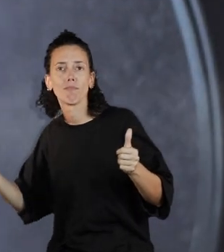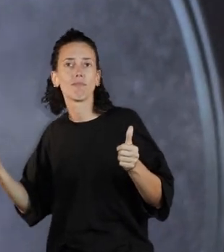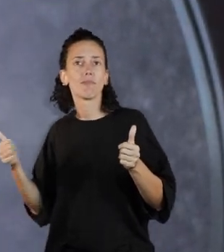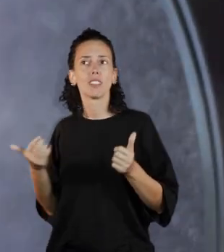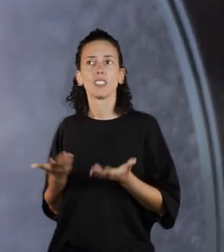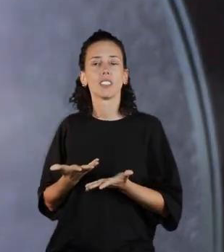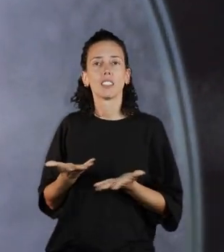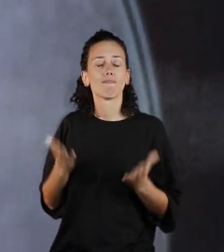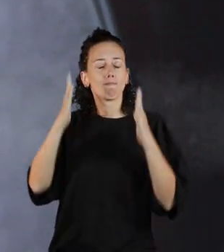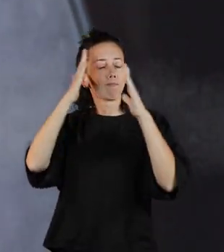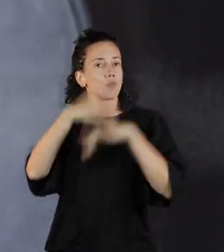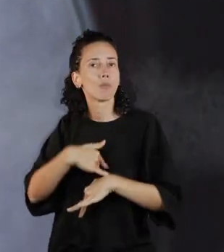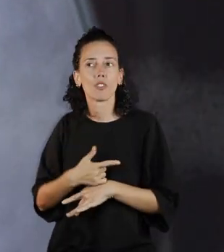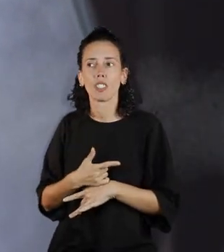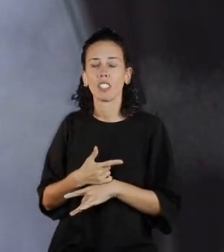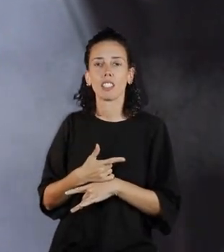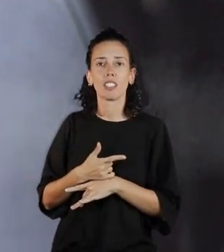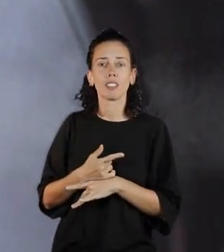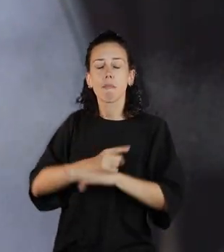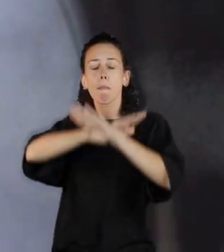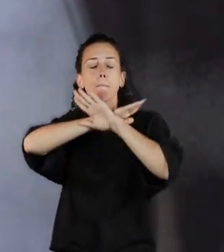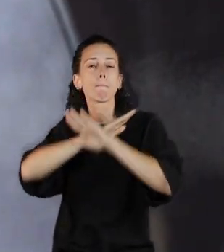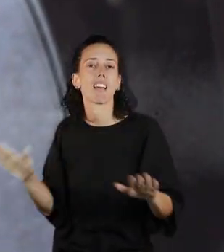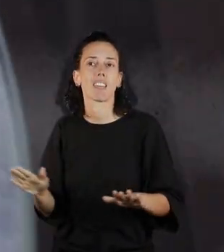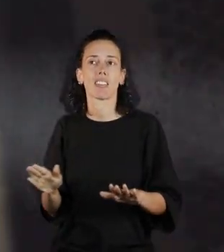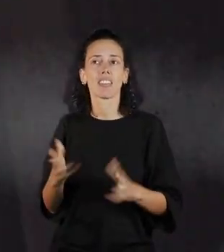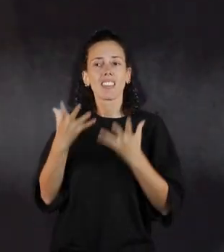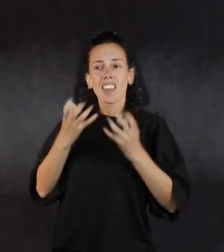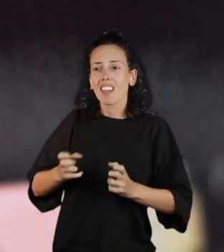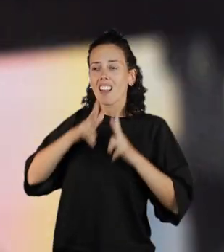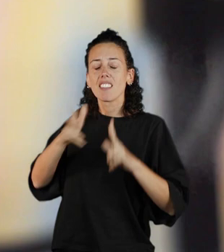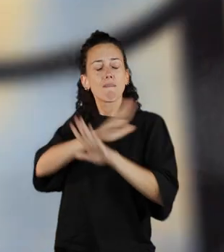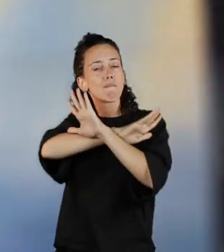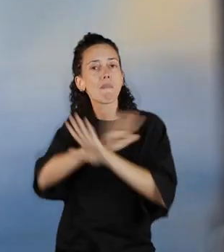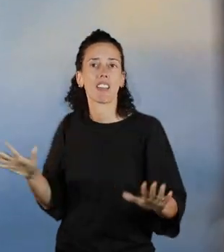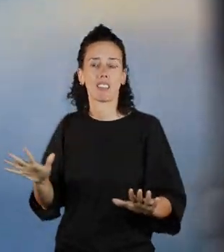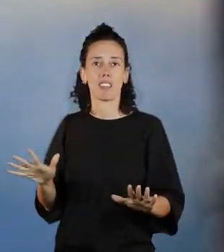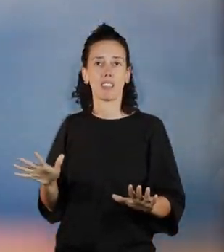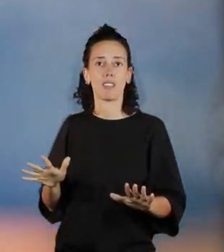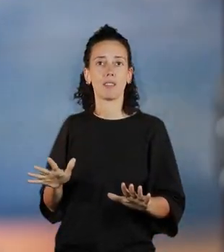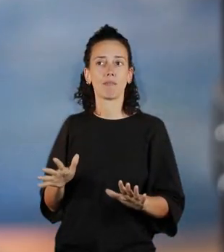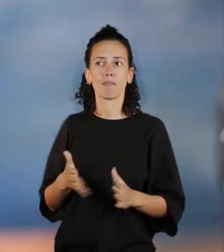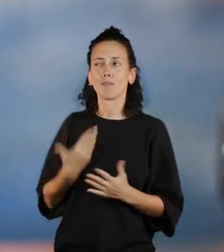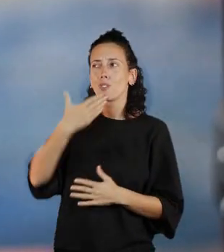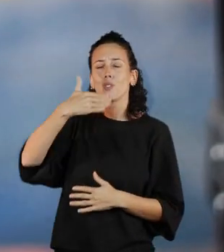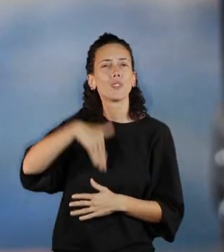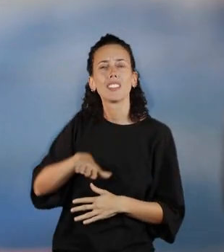decidir que separar y decir, basta, hasta acá.